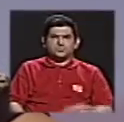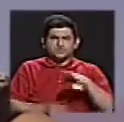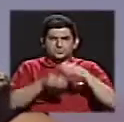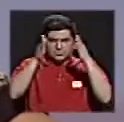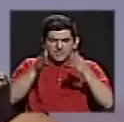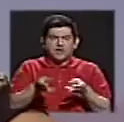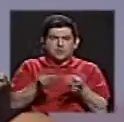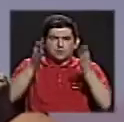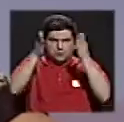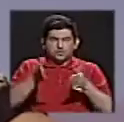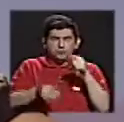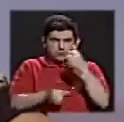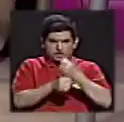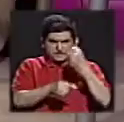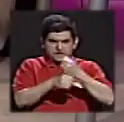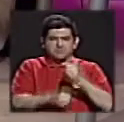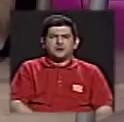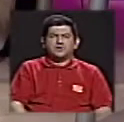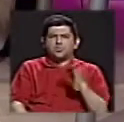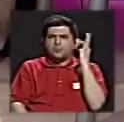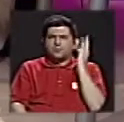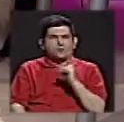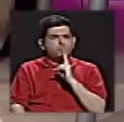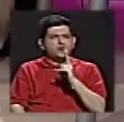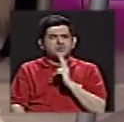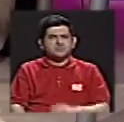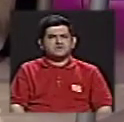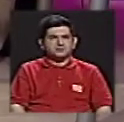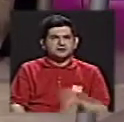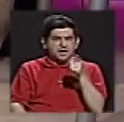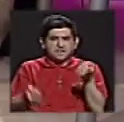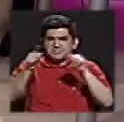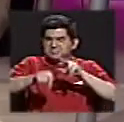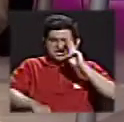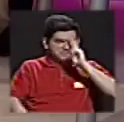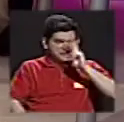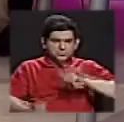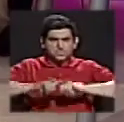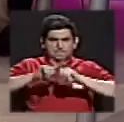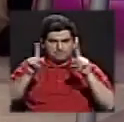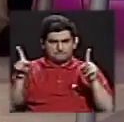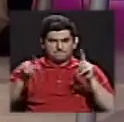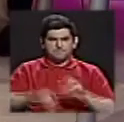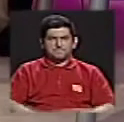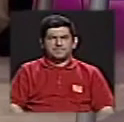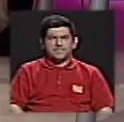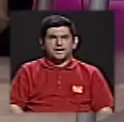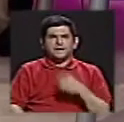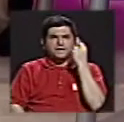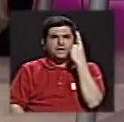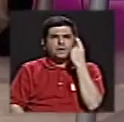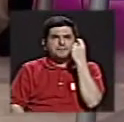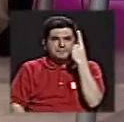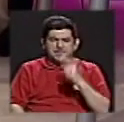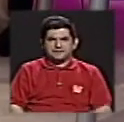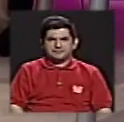labor. Precisamente, ¿verdad? Las mujeres realmente no se les reconoce, pero se entiende